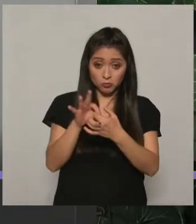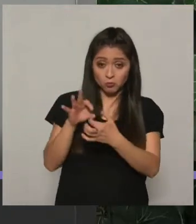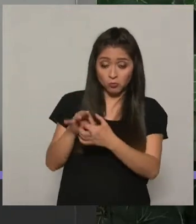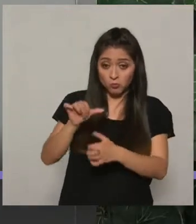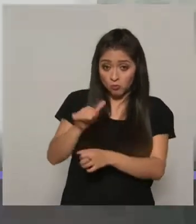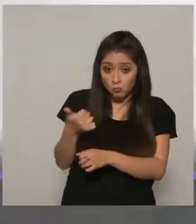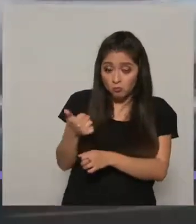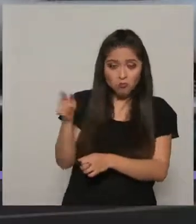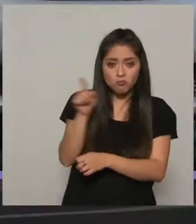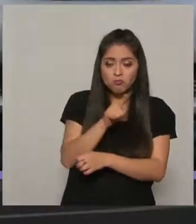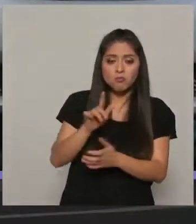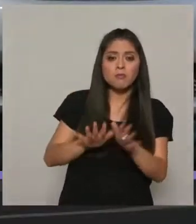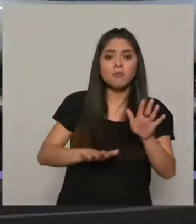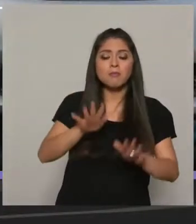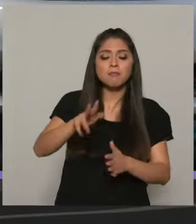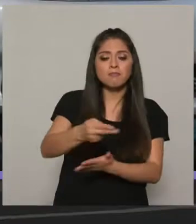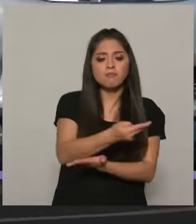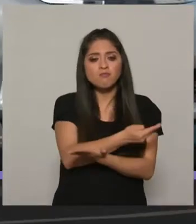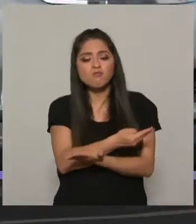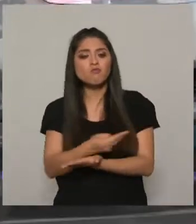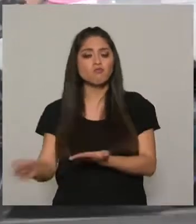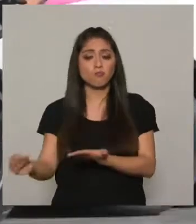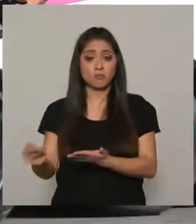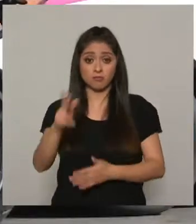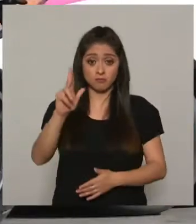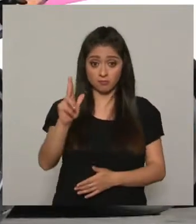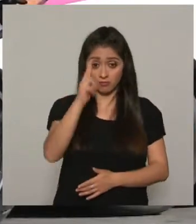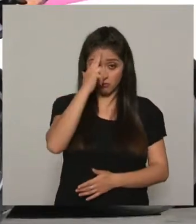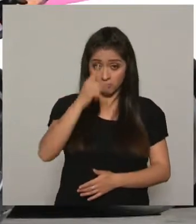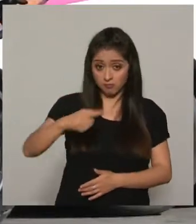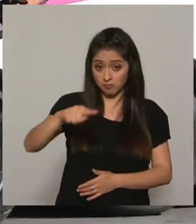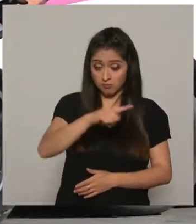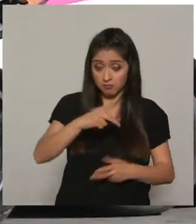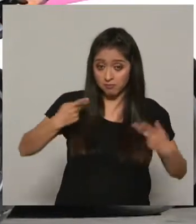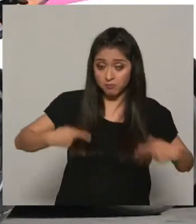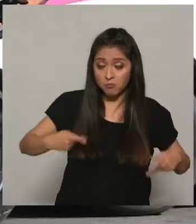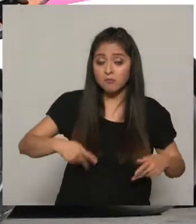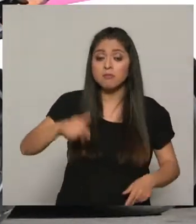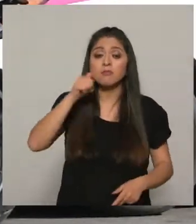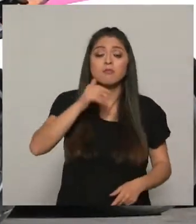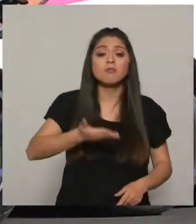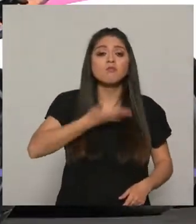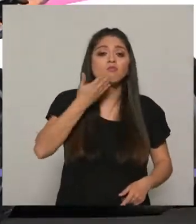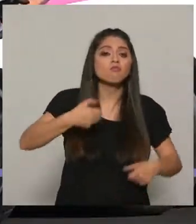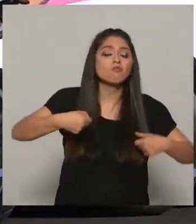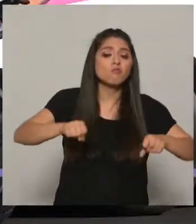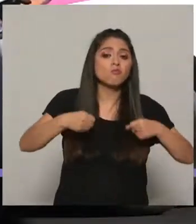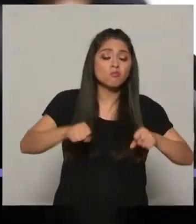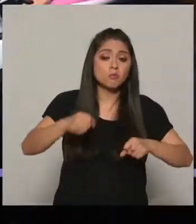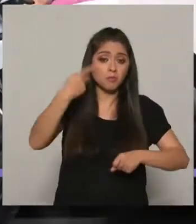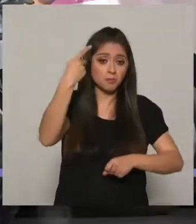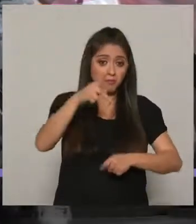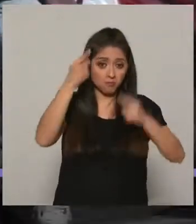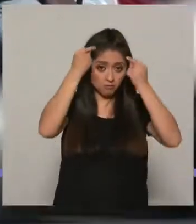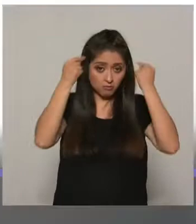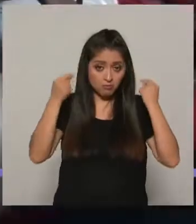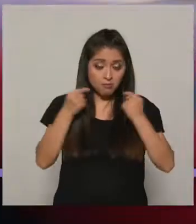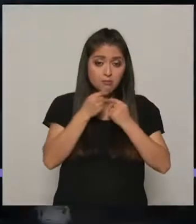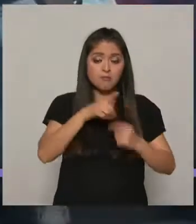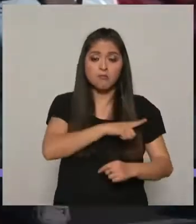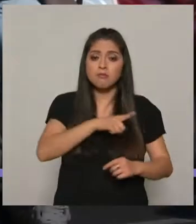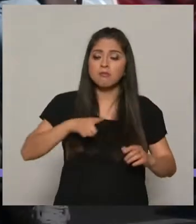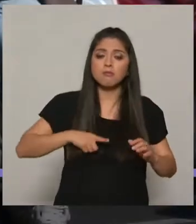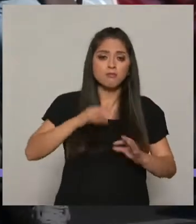sino puede ser un derrape. Y ahí también recordarle a todas las personas que utilizan una motocicleta que el uso del casco que cumpla con la norma oficial mexicana